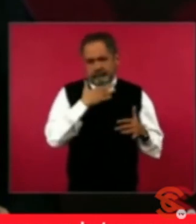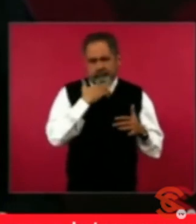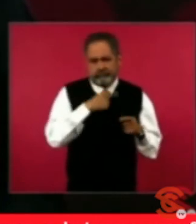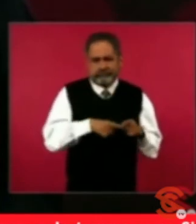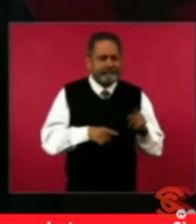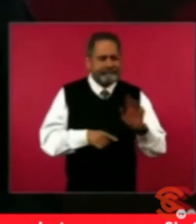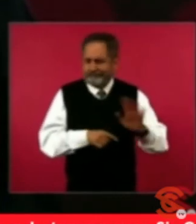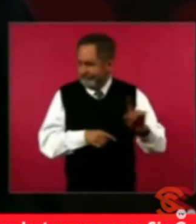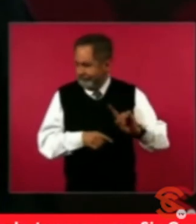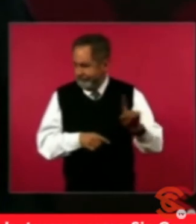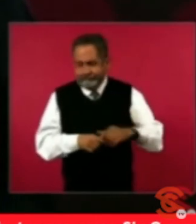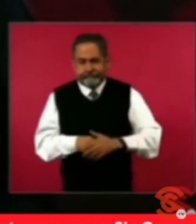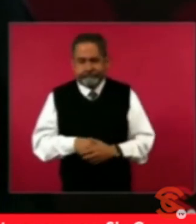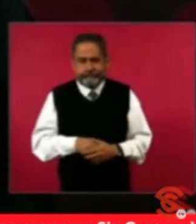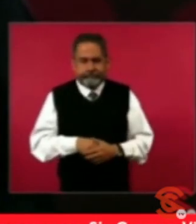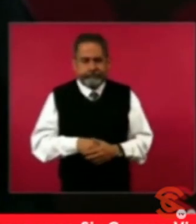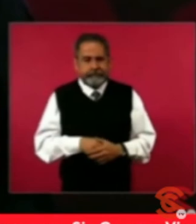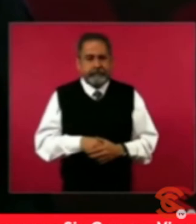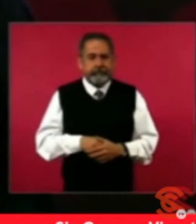especialistas